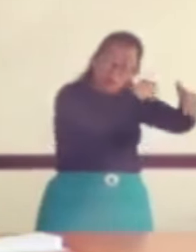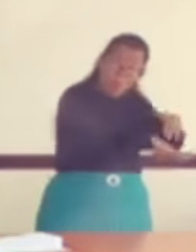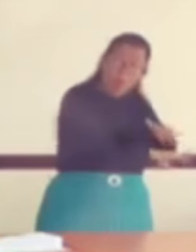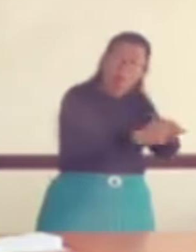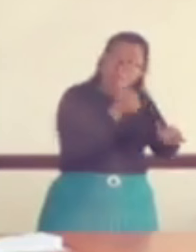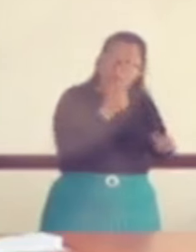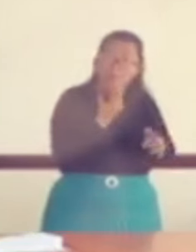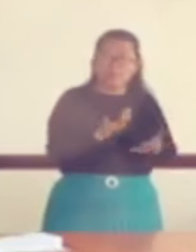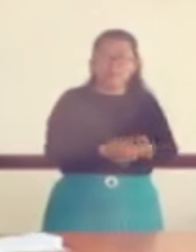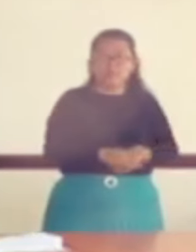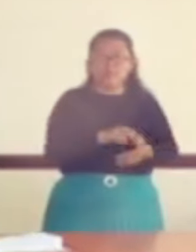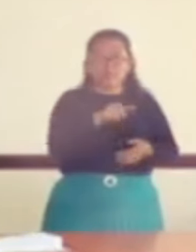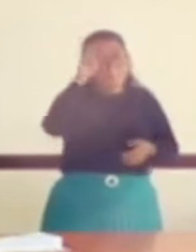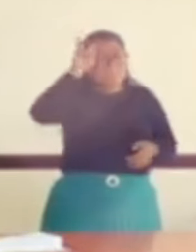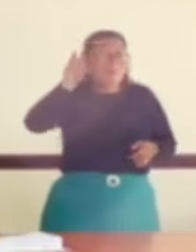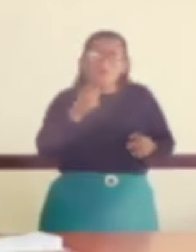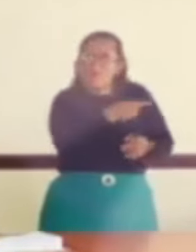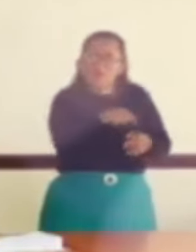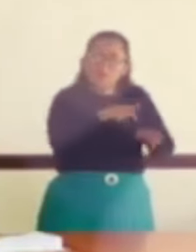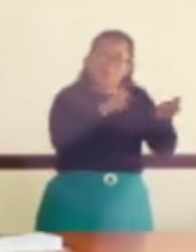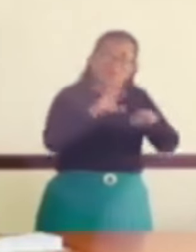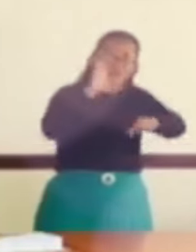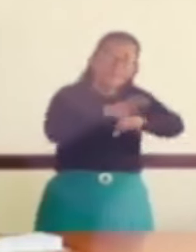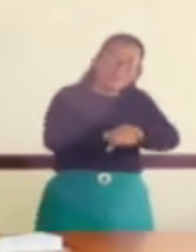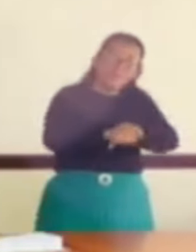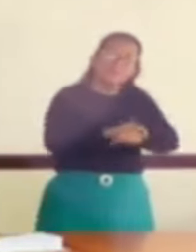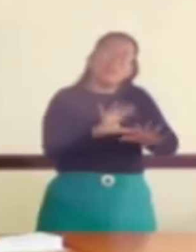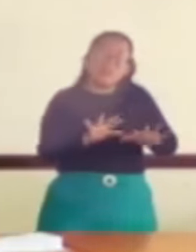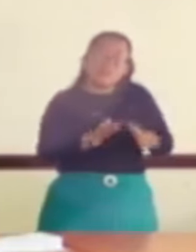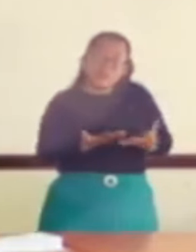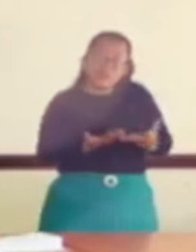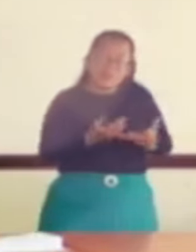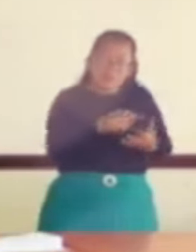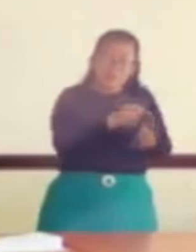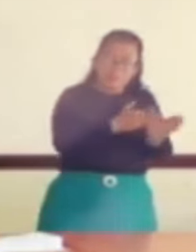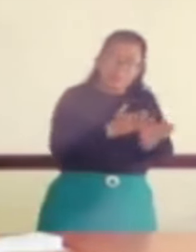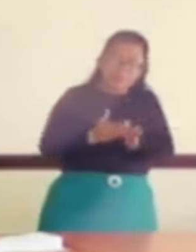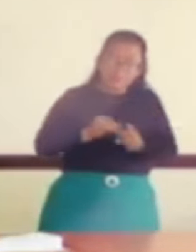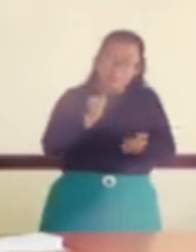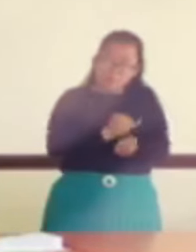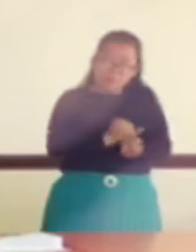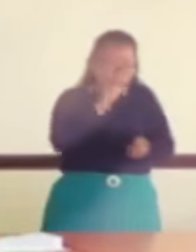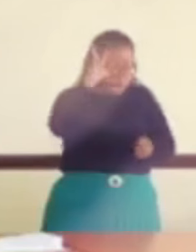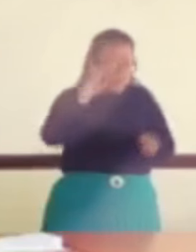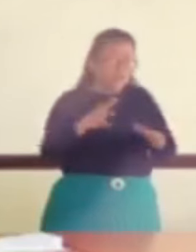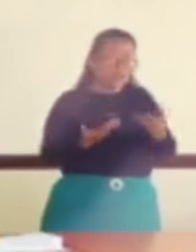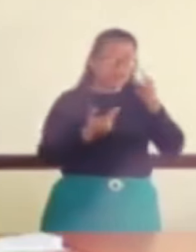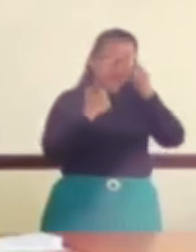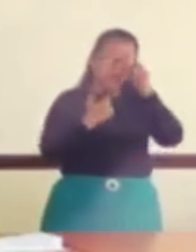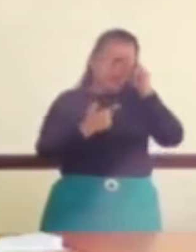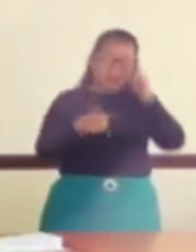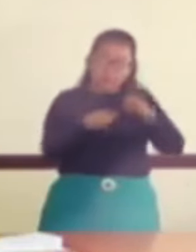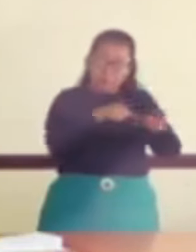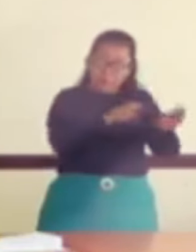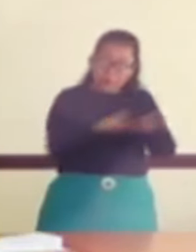Y el delito por el cual se ha emitido la orden de aprehensión y están en proceso de ser indagados, ellos están siendo, se les